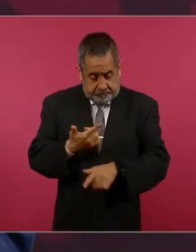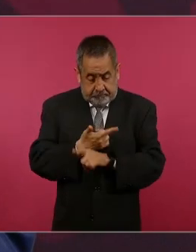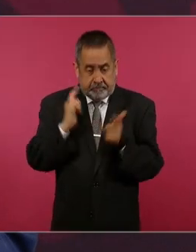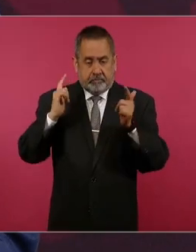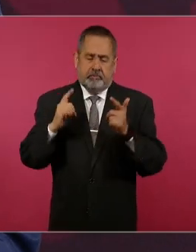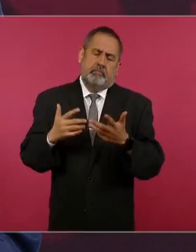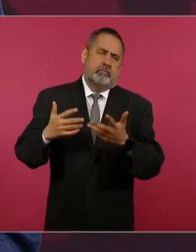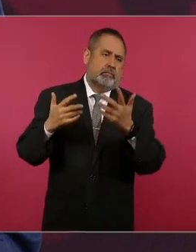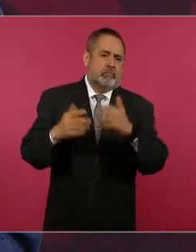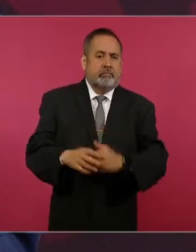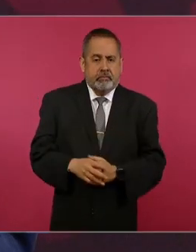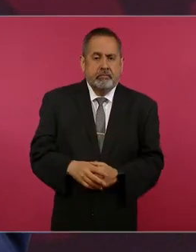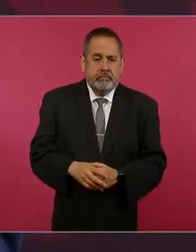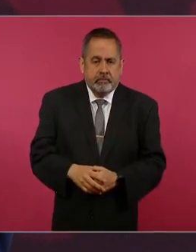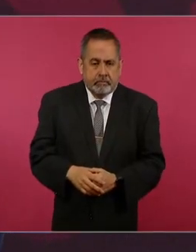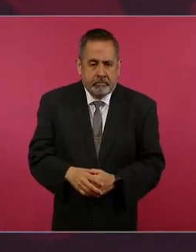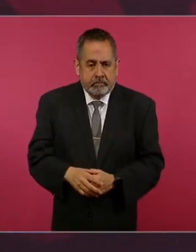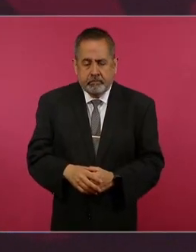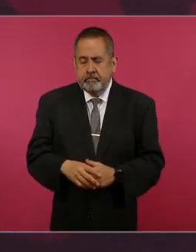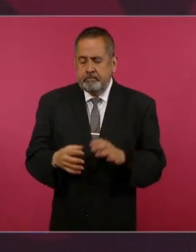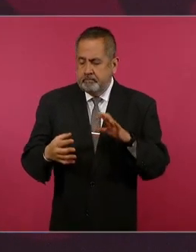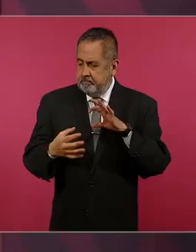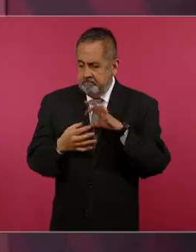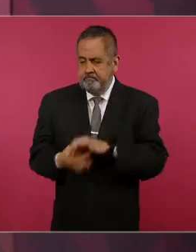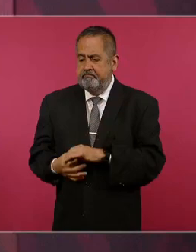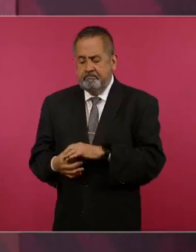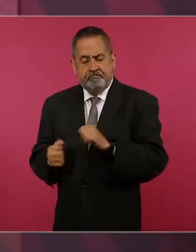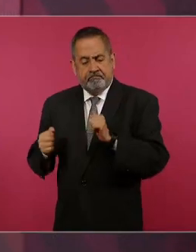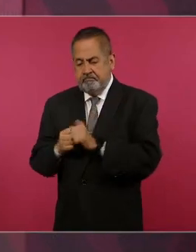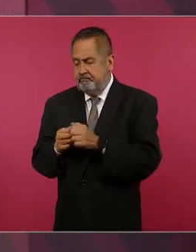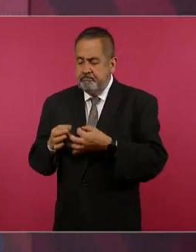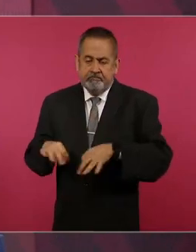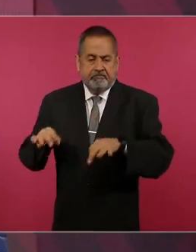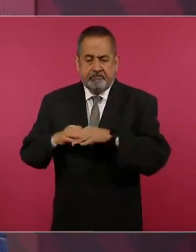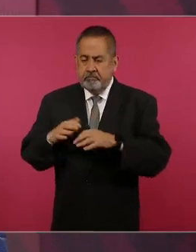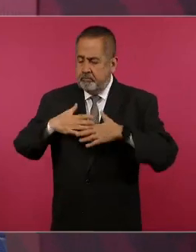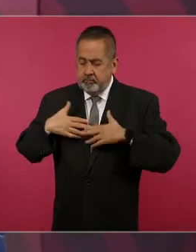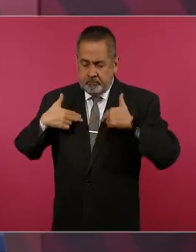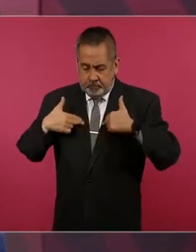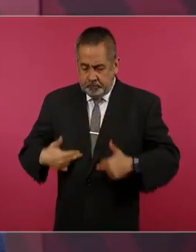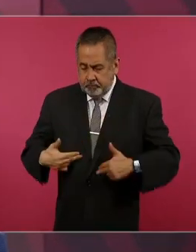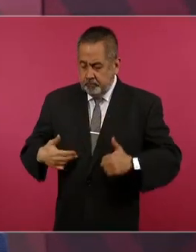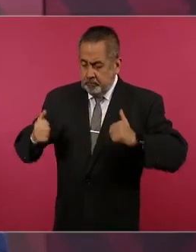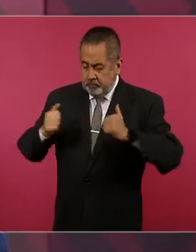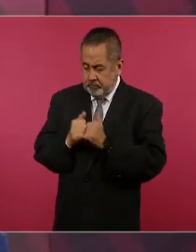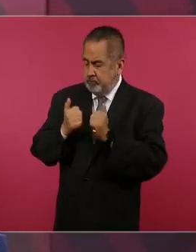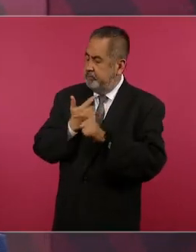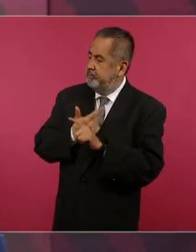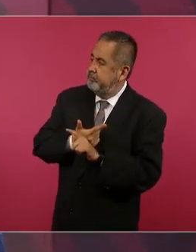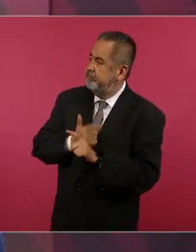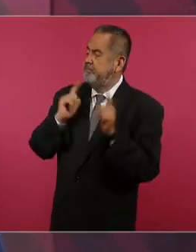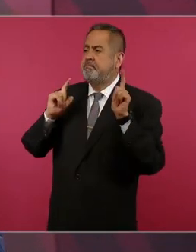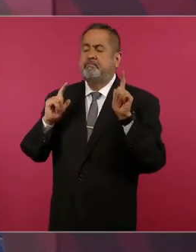eso es consustancial al ser humano, la libertad,